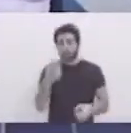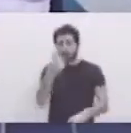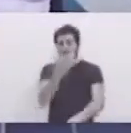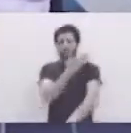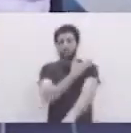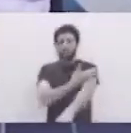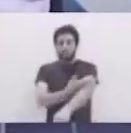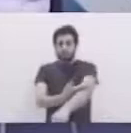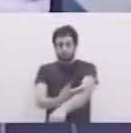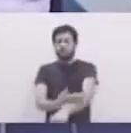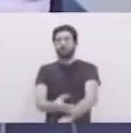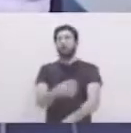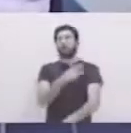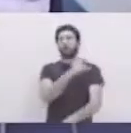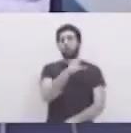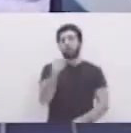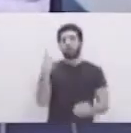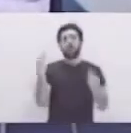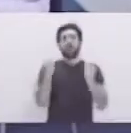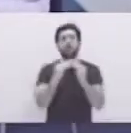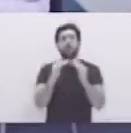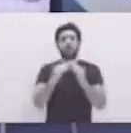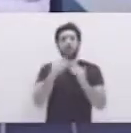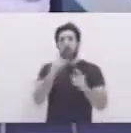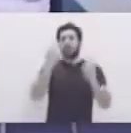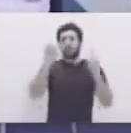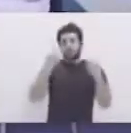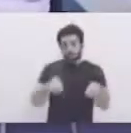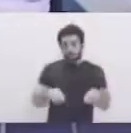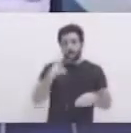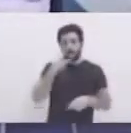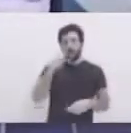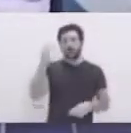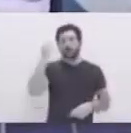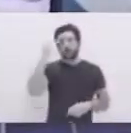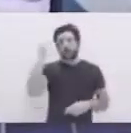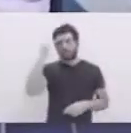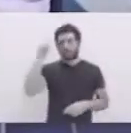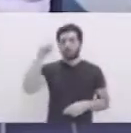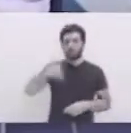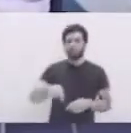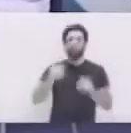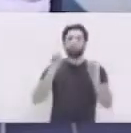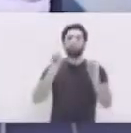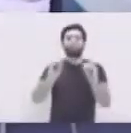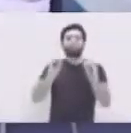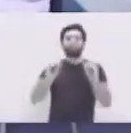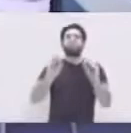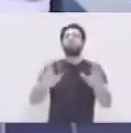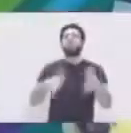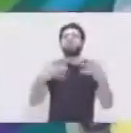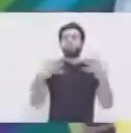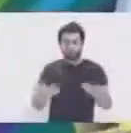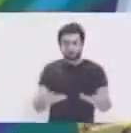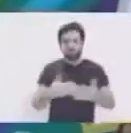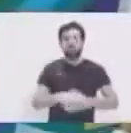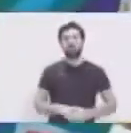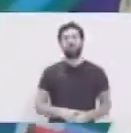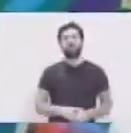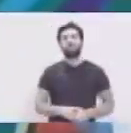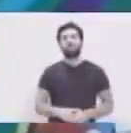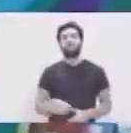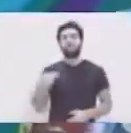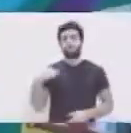y ustedes allá chicos en casa tienen que saber cuál es la enseñanza, esa moraleja.